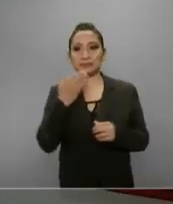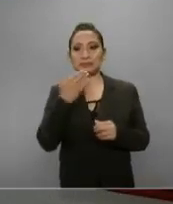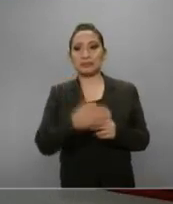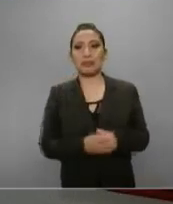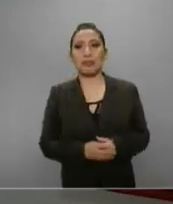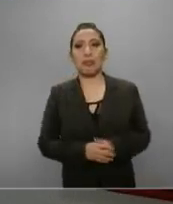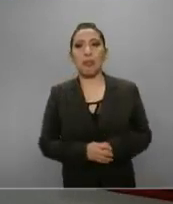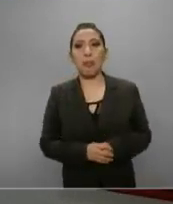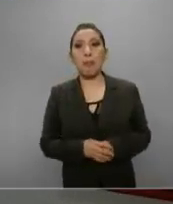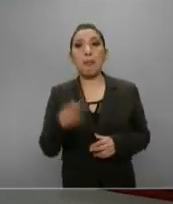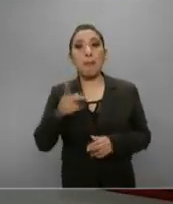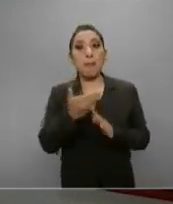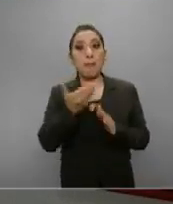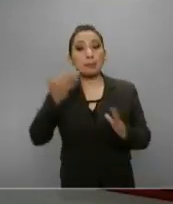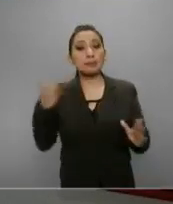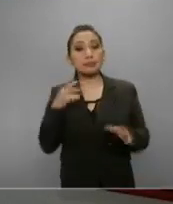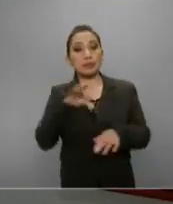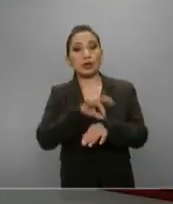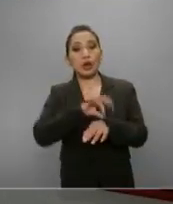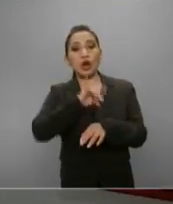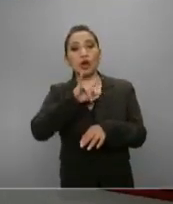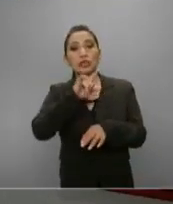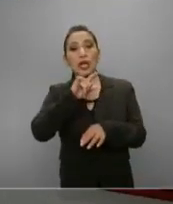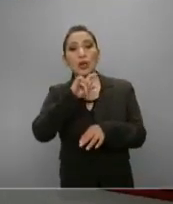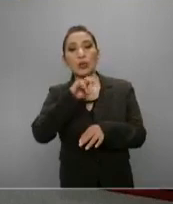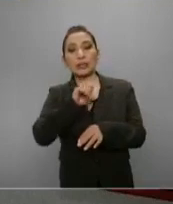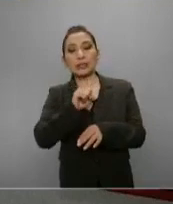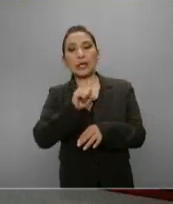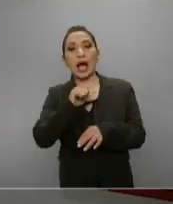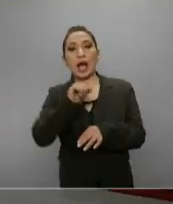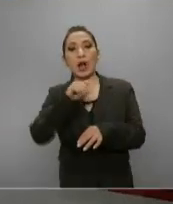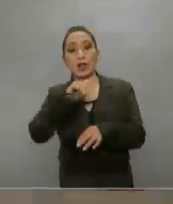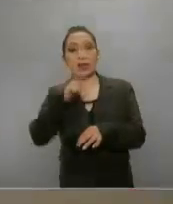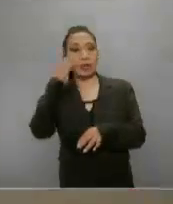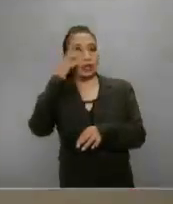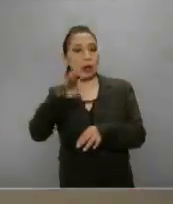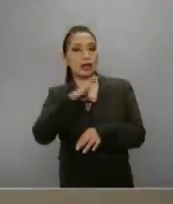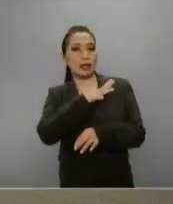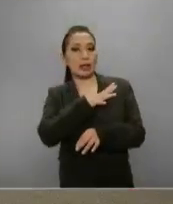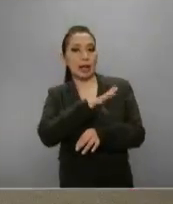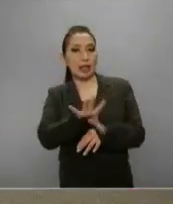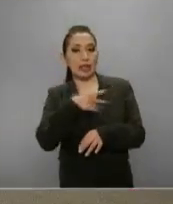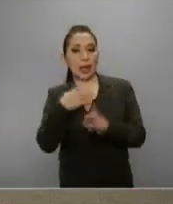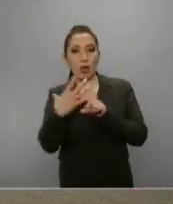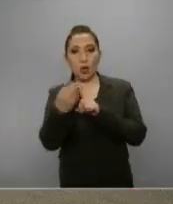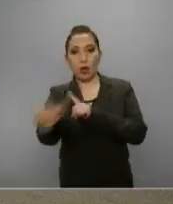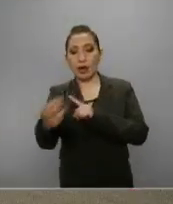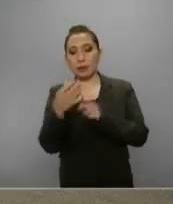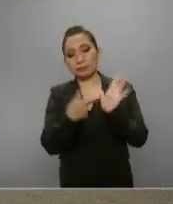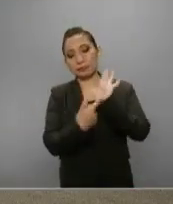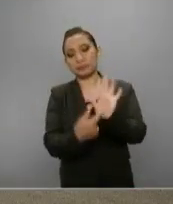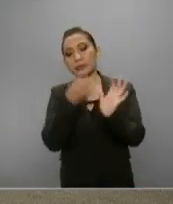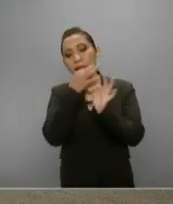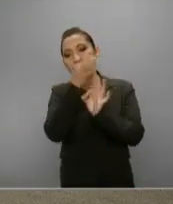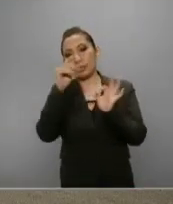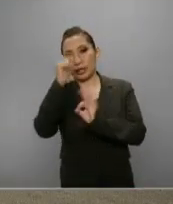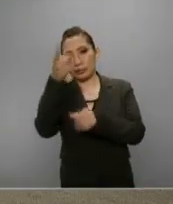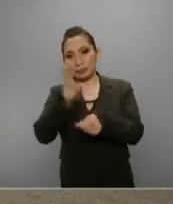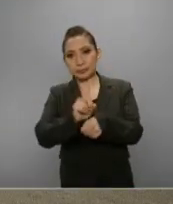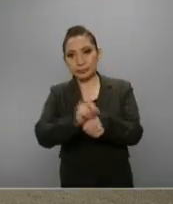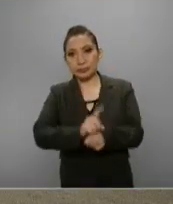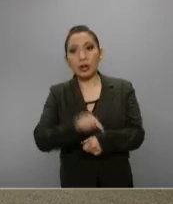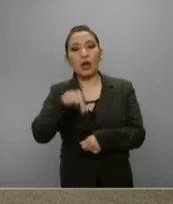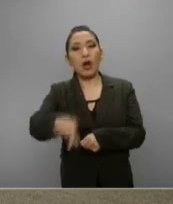Bueno, pero antes el doctor José Luis Salomía, director general de epidemiología, va a presentar el informe técnico